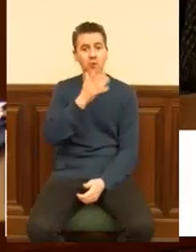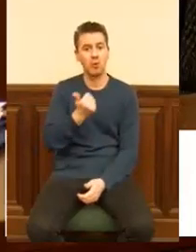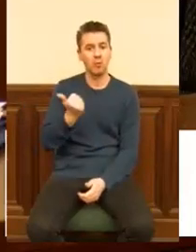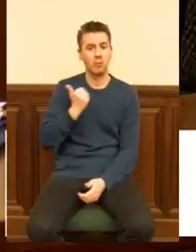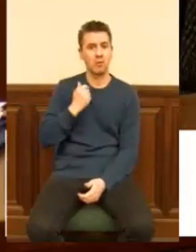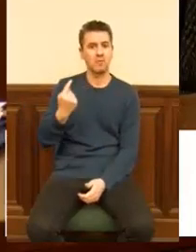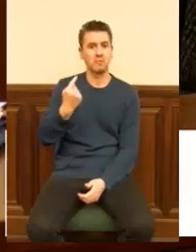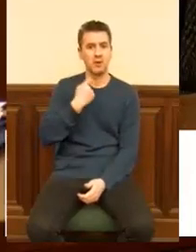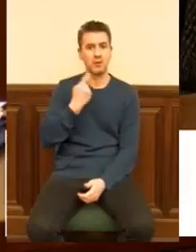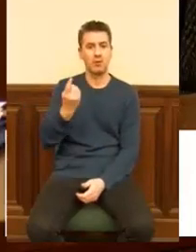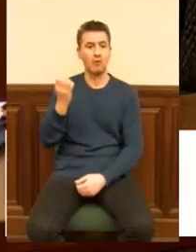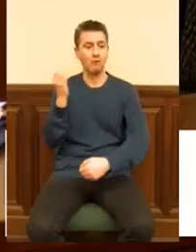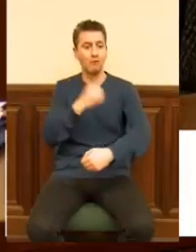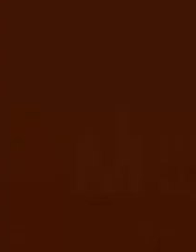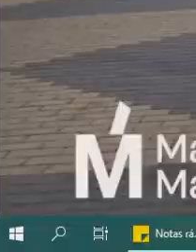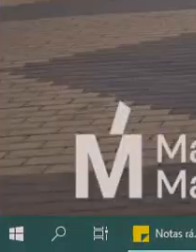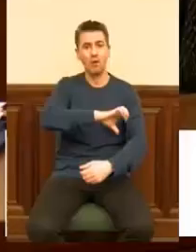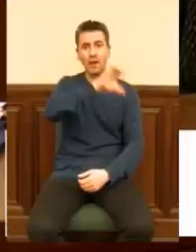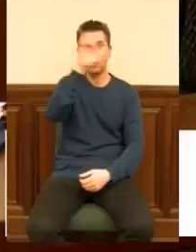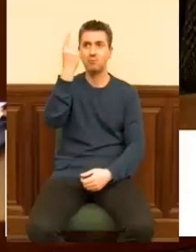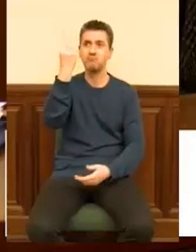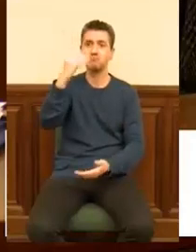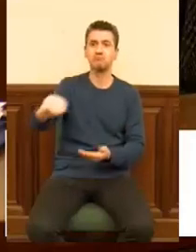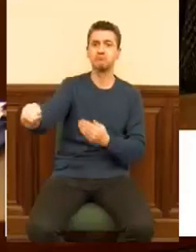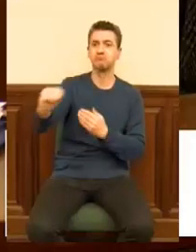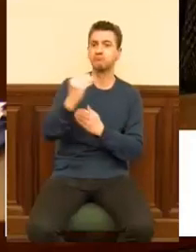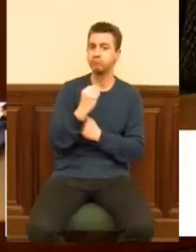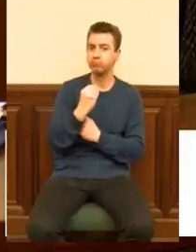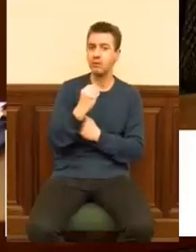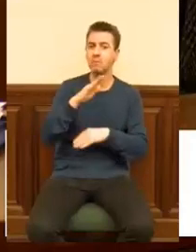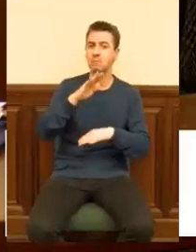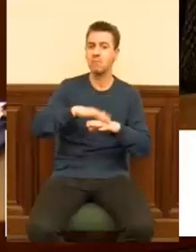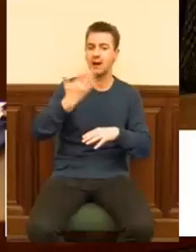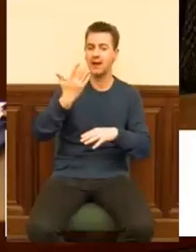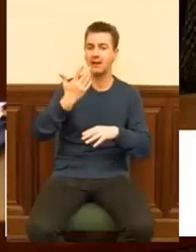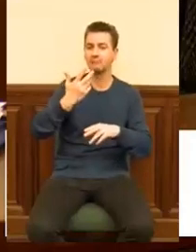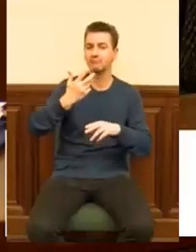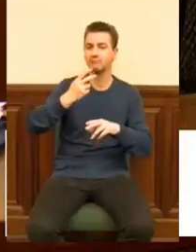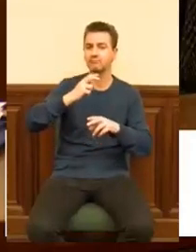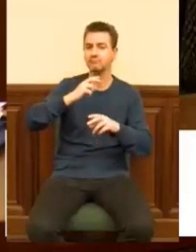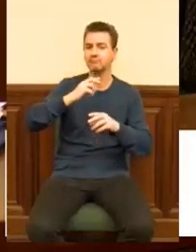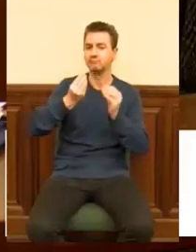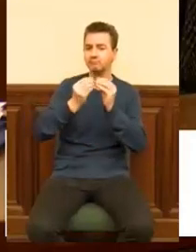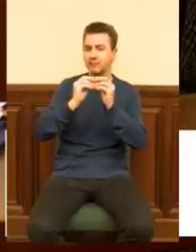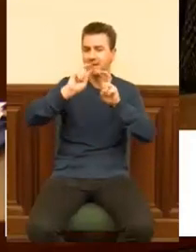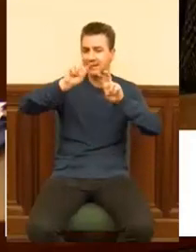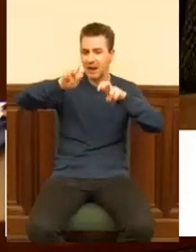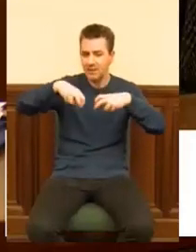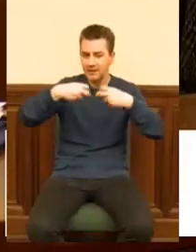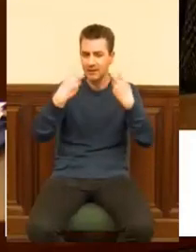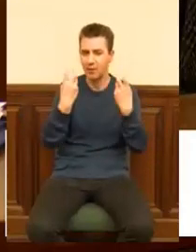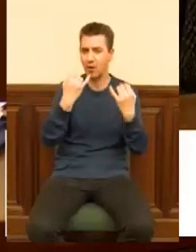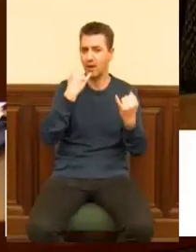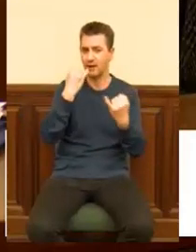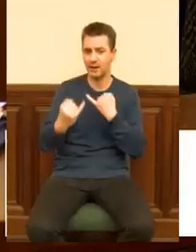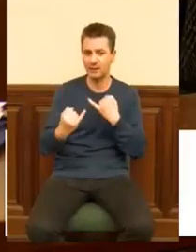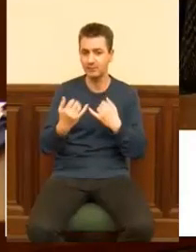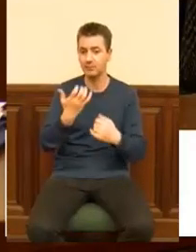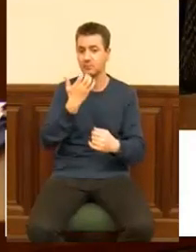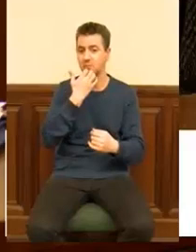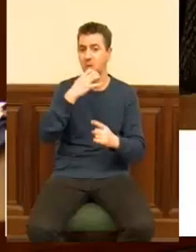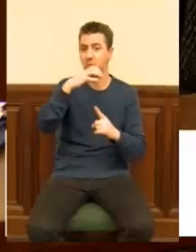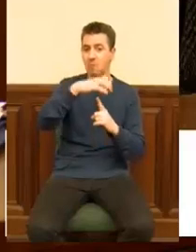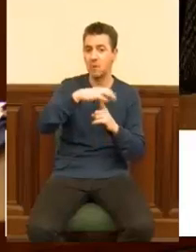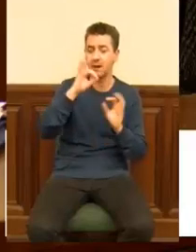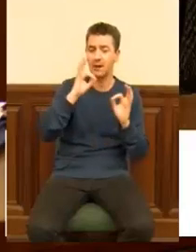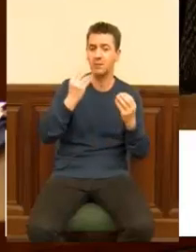y con el dinero que llega de Europa para proyectos de rehabilitación energética. Apostar por la renovación de los parques de vivienda